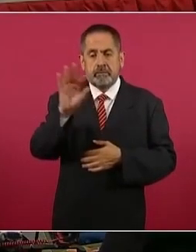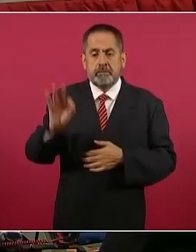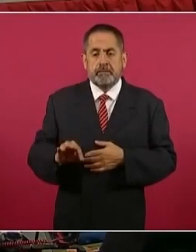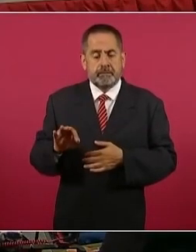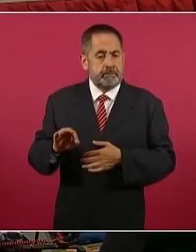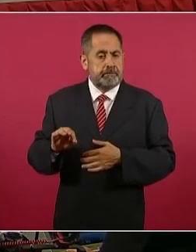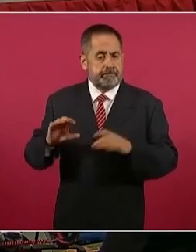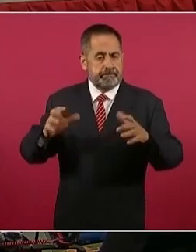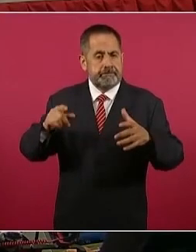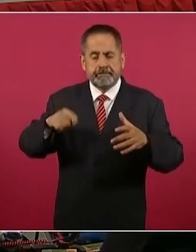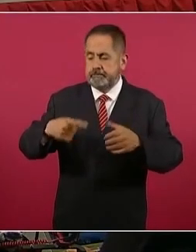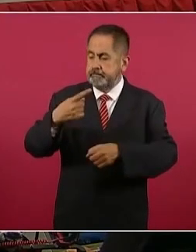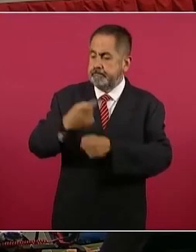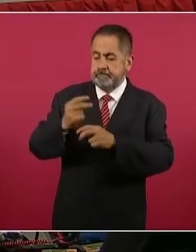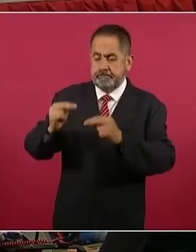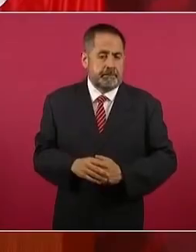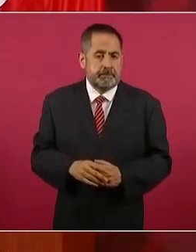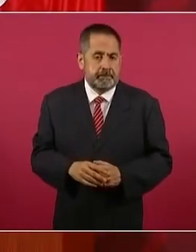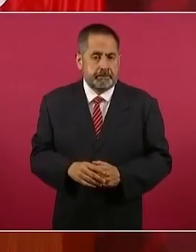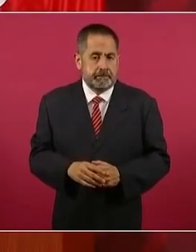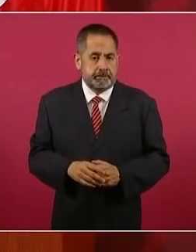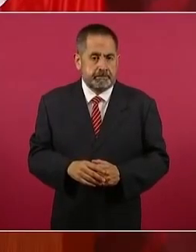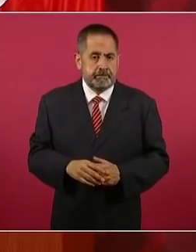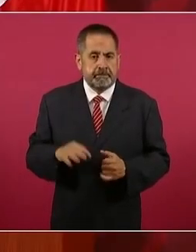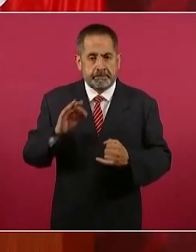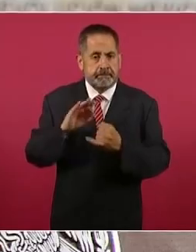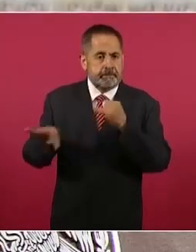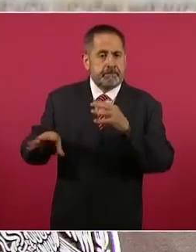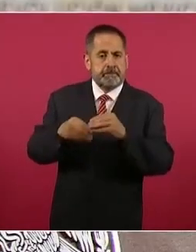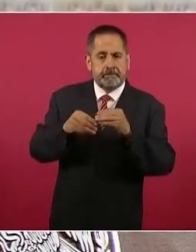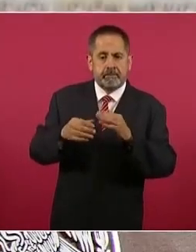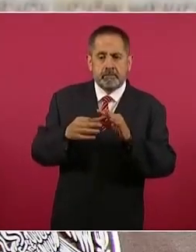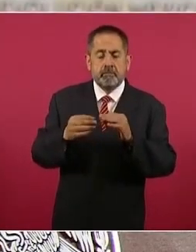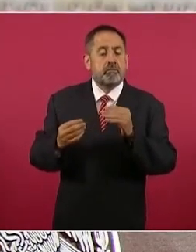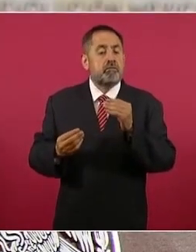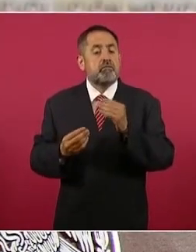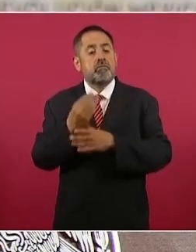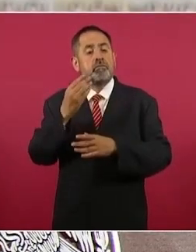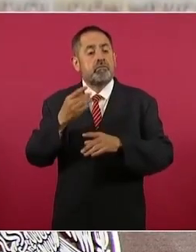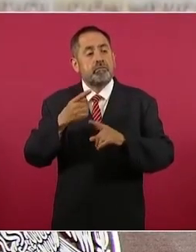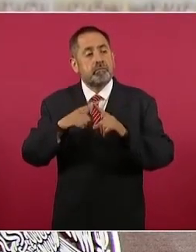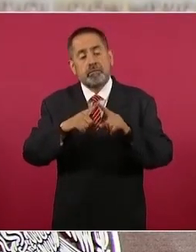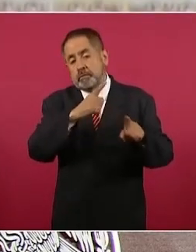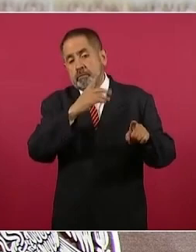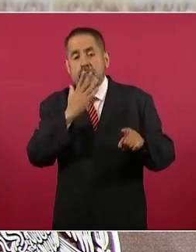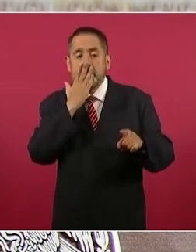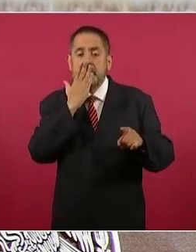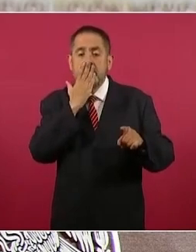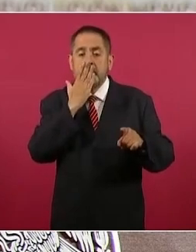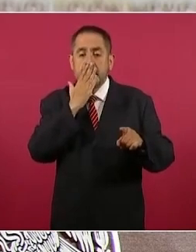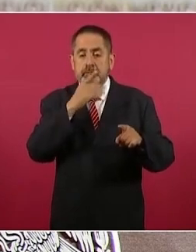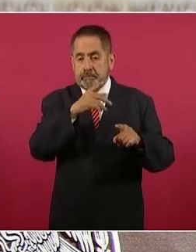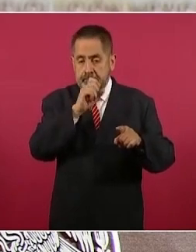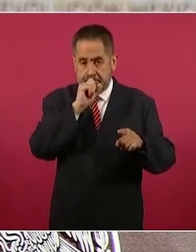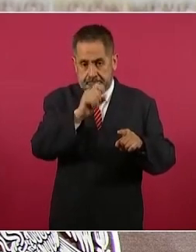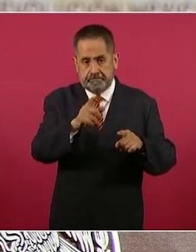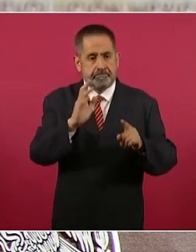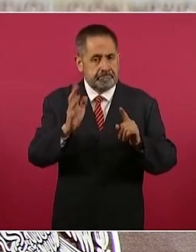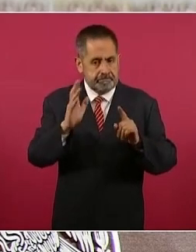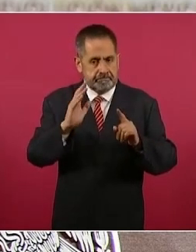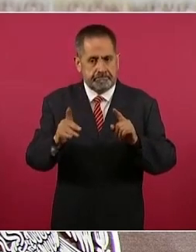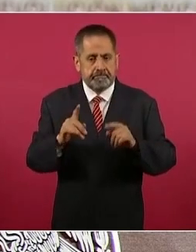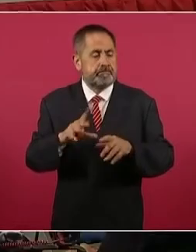centros de salud en el primer nivel de atención e incluimos un nuevo estado que son ahora donde ya también hay presencia en el